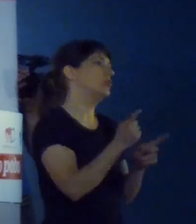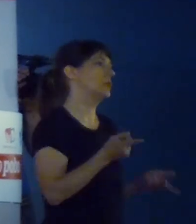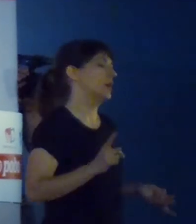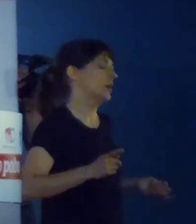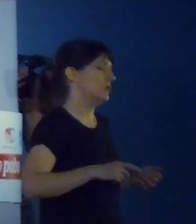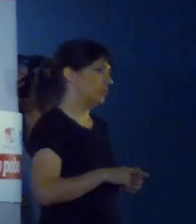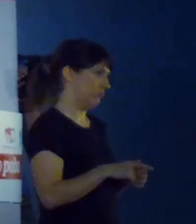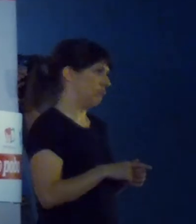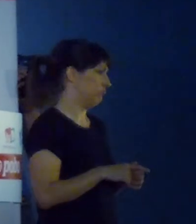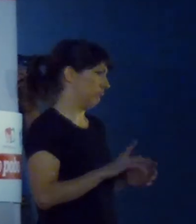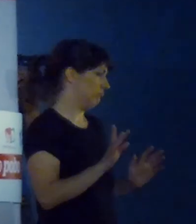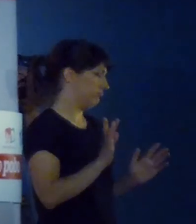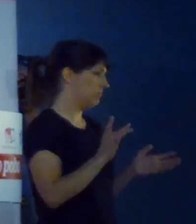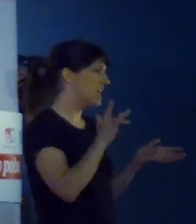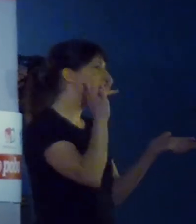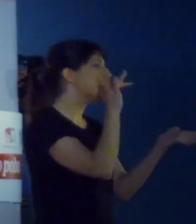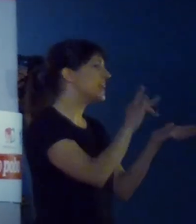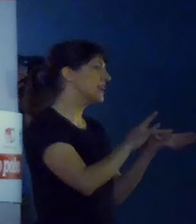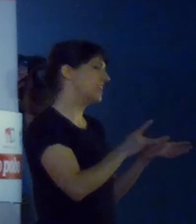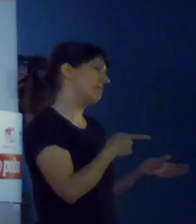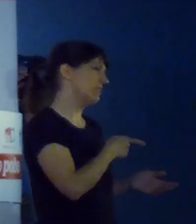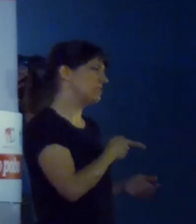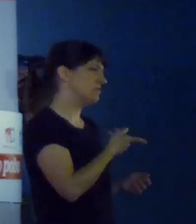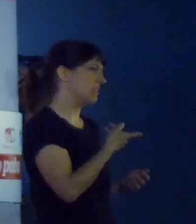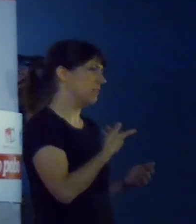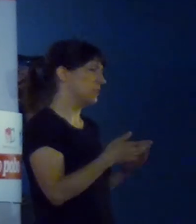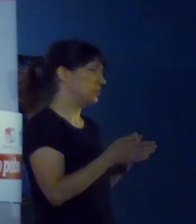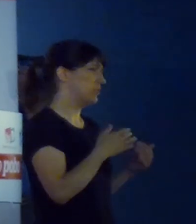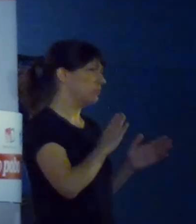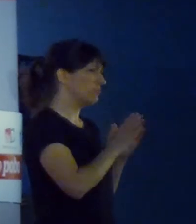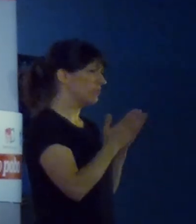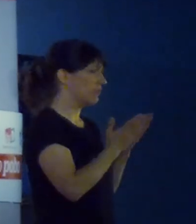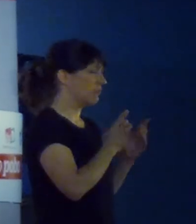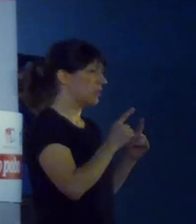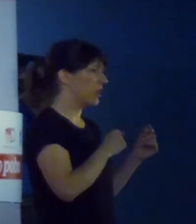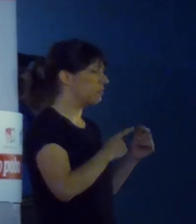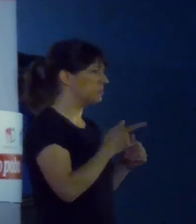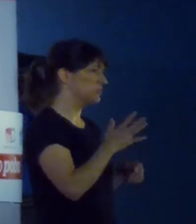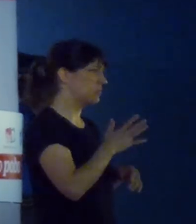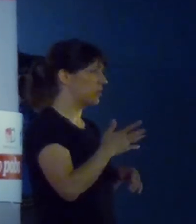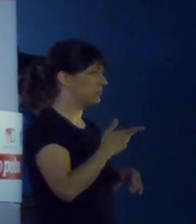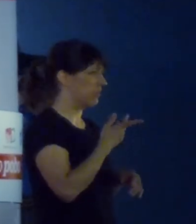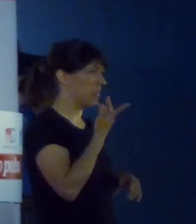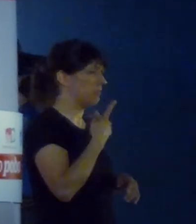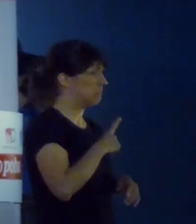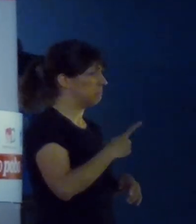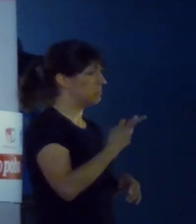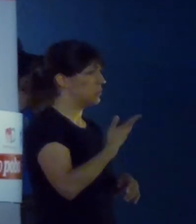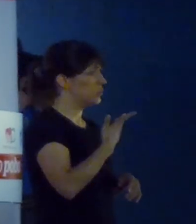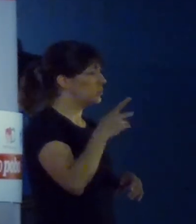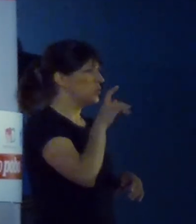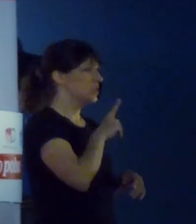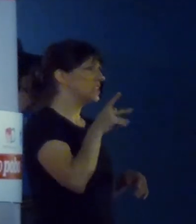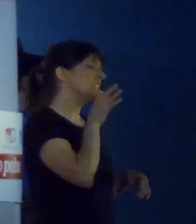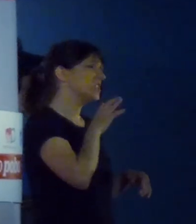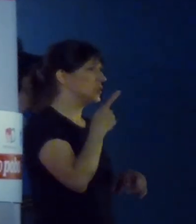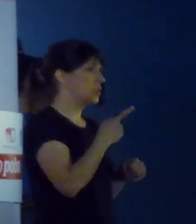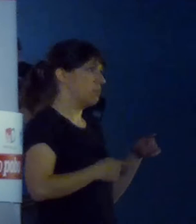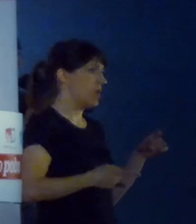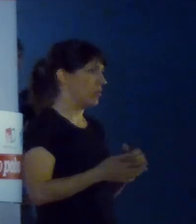data do ano da primeira edición de Follas Novas, por contra o século e medio, e da